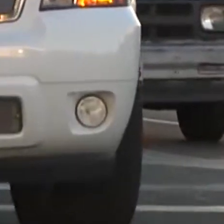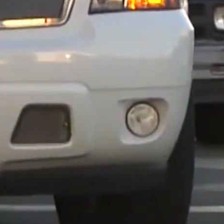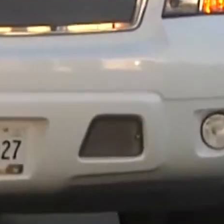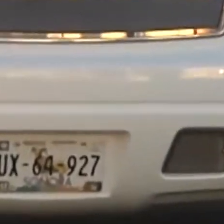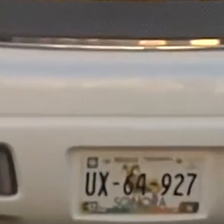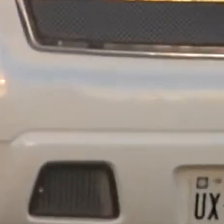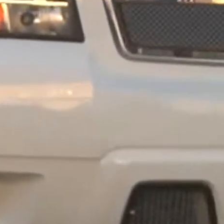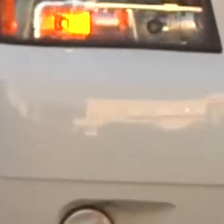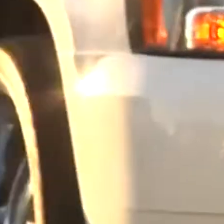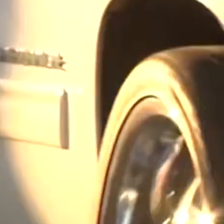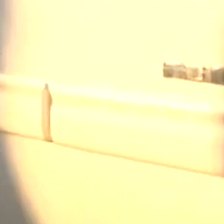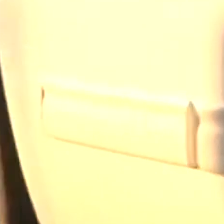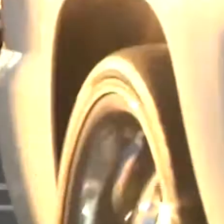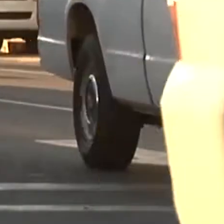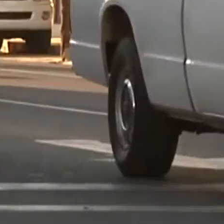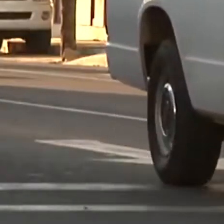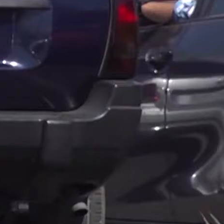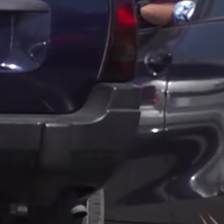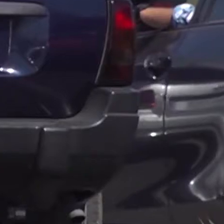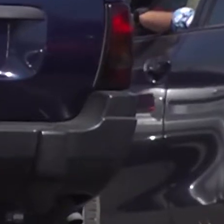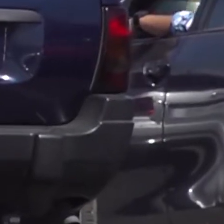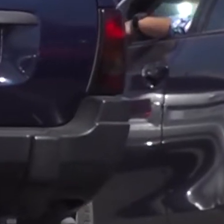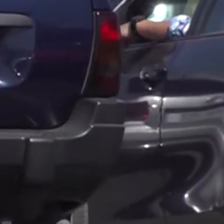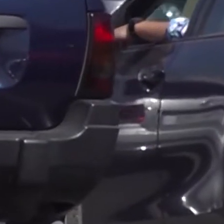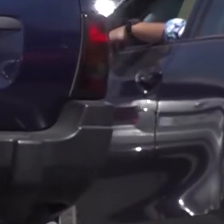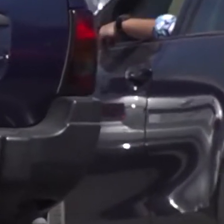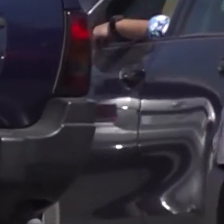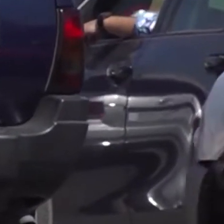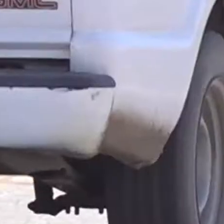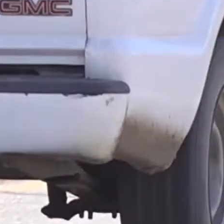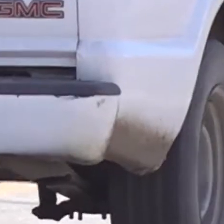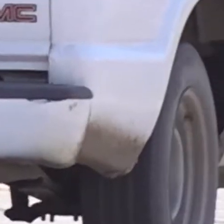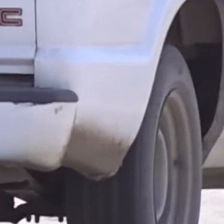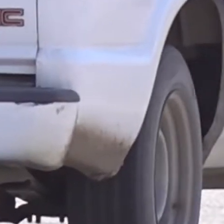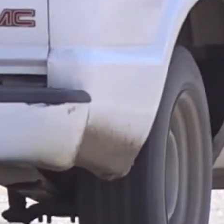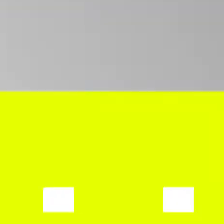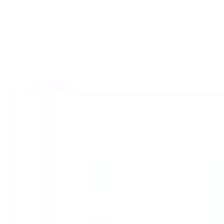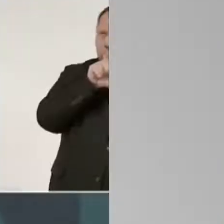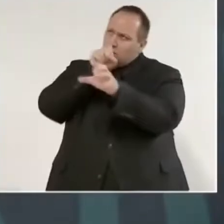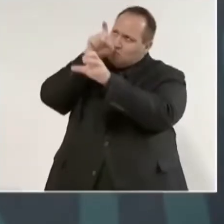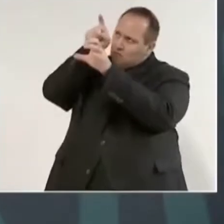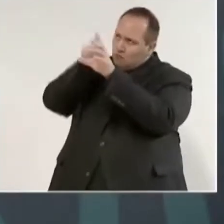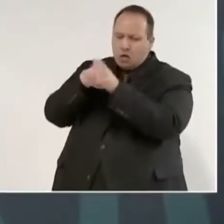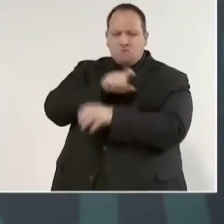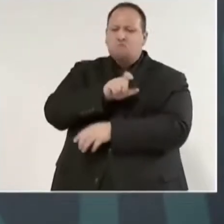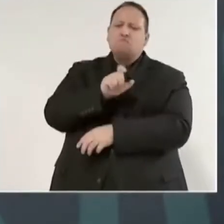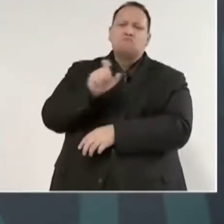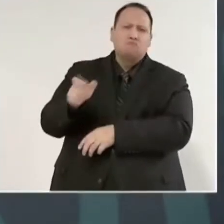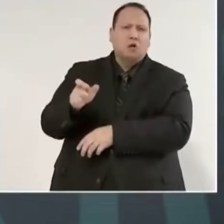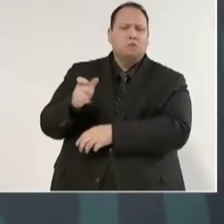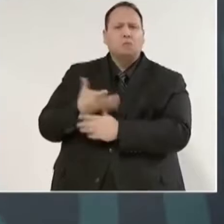firmó el acuerdo para regularizar auto chocolates durante su visita ensenada baja california a dar una cooperación